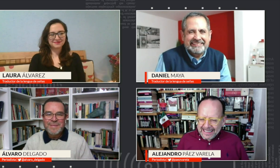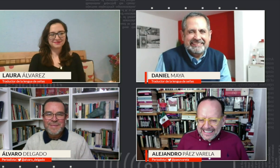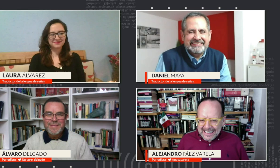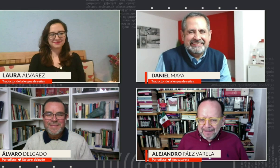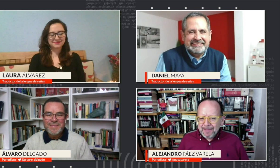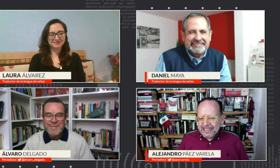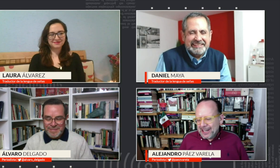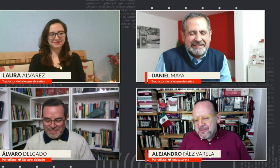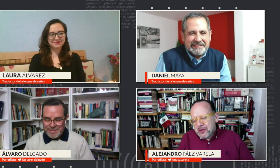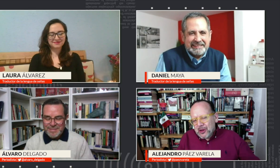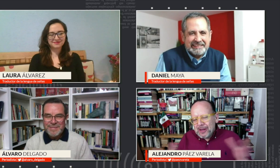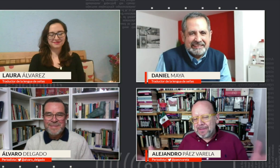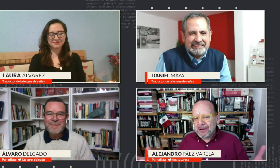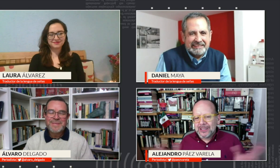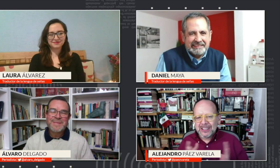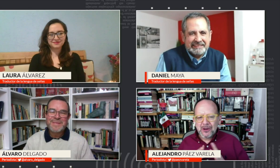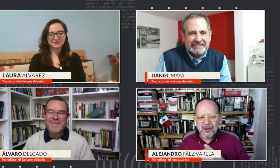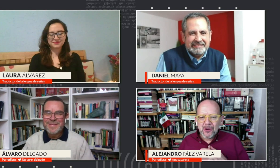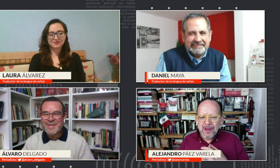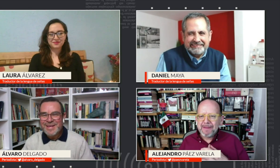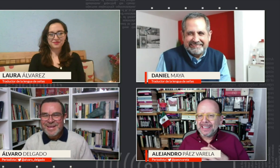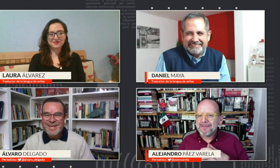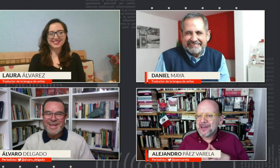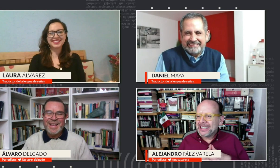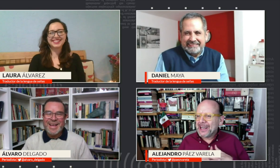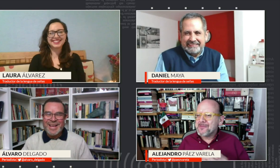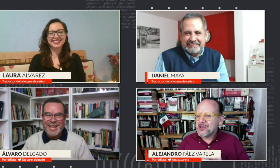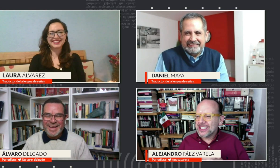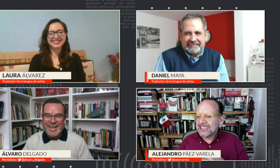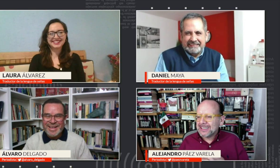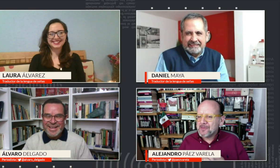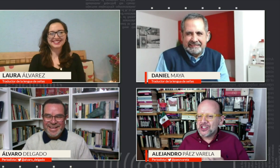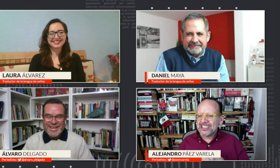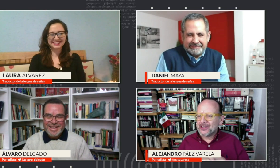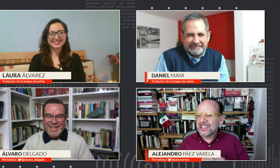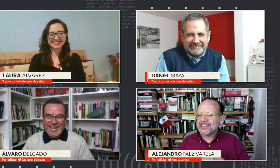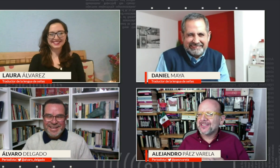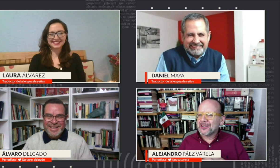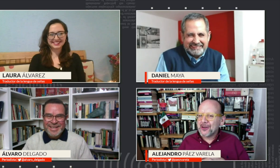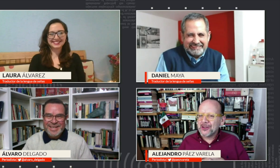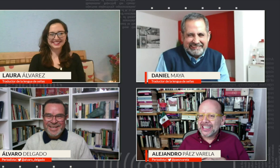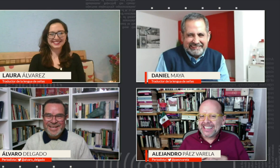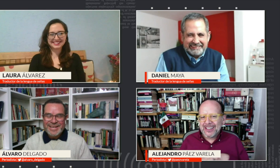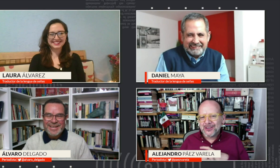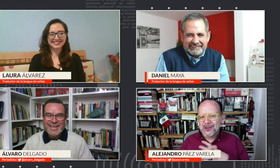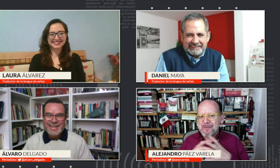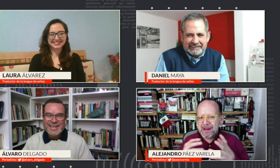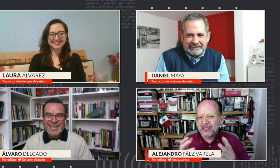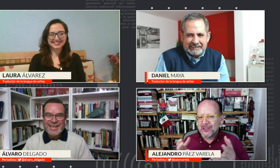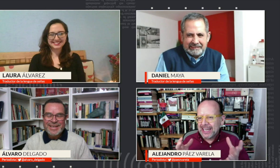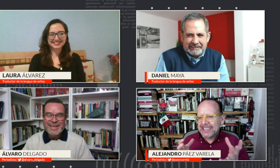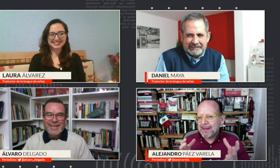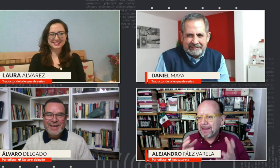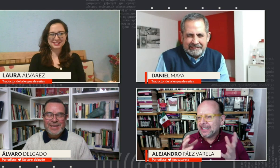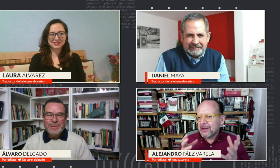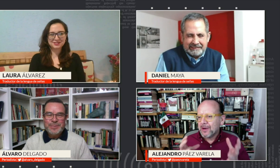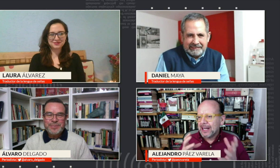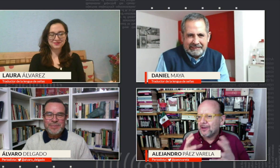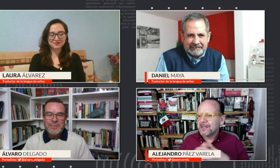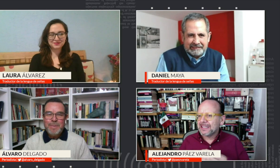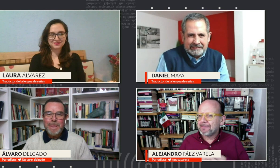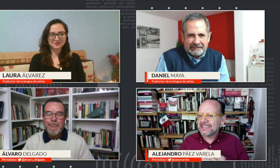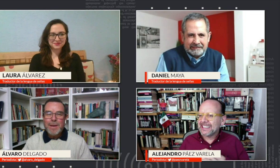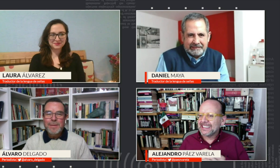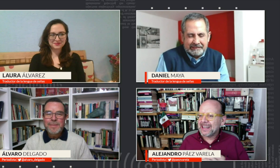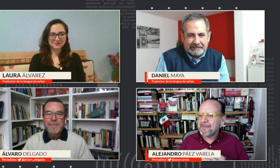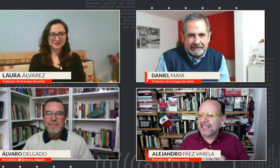Yo tengo un montón de preguntas, obviamente, porque tengo muchas dudas, sobre todo tratándose de un personaje tan particular